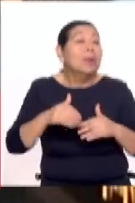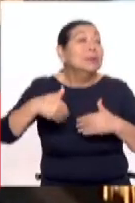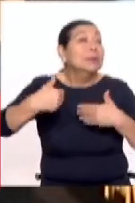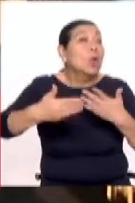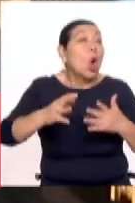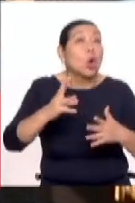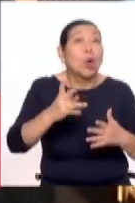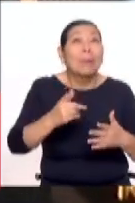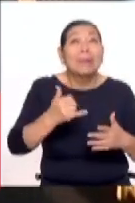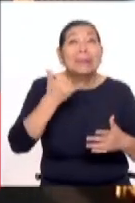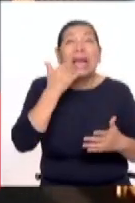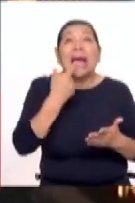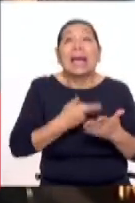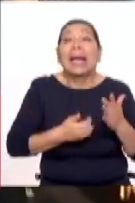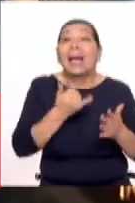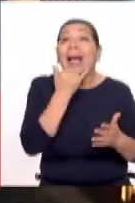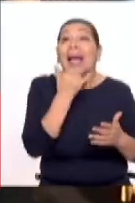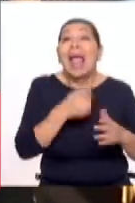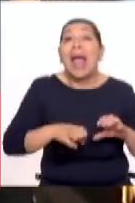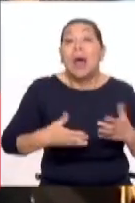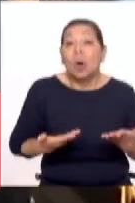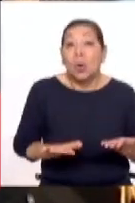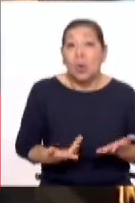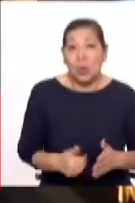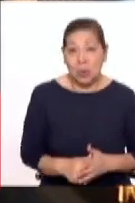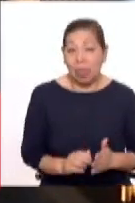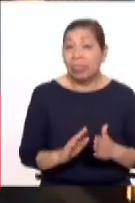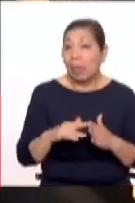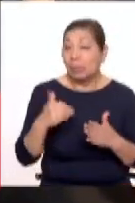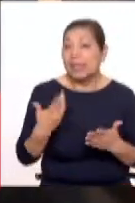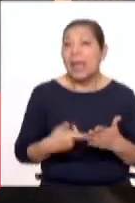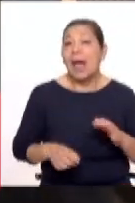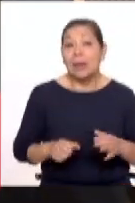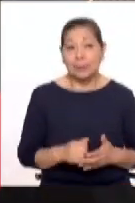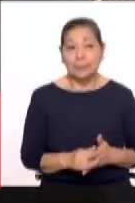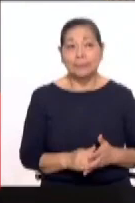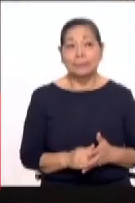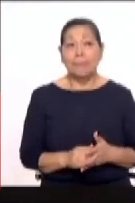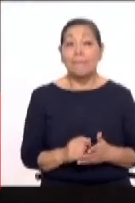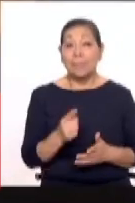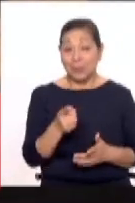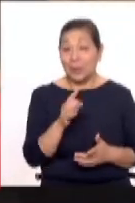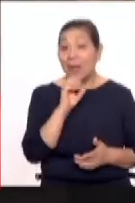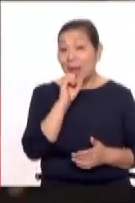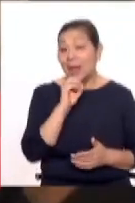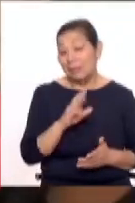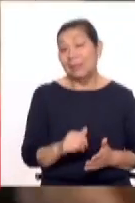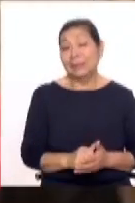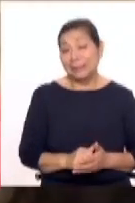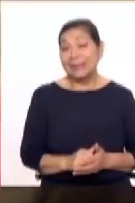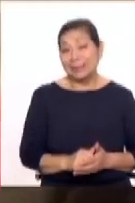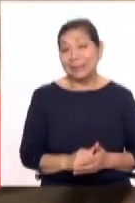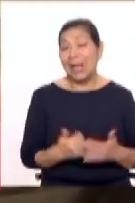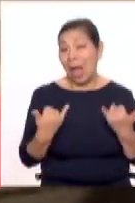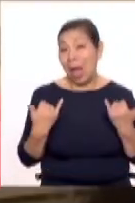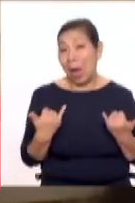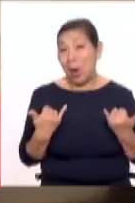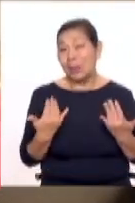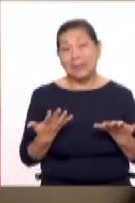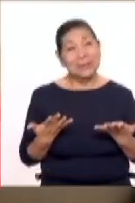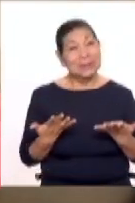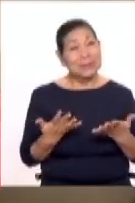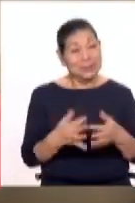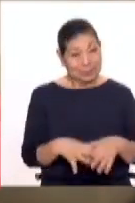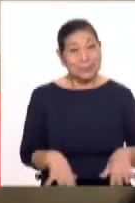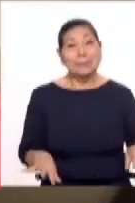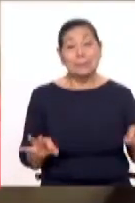no sabemos qué hacer. ¿Cuáles son los pasos a seguir luego de estos sucesos? Bueno, como tú lo comentas, en estas fechas es muy,